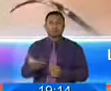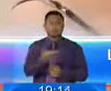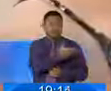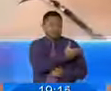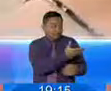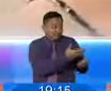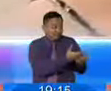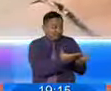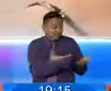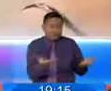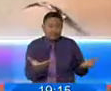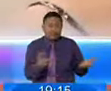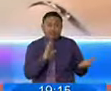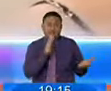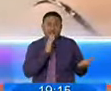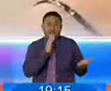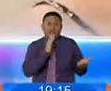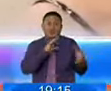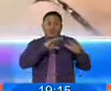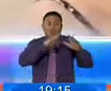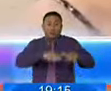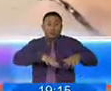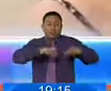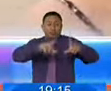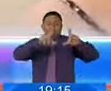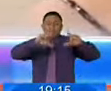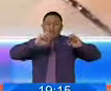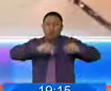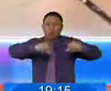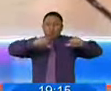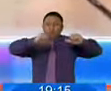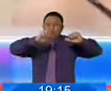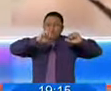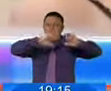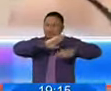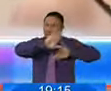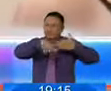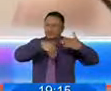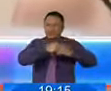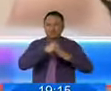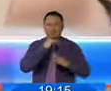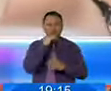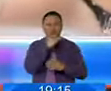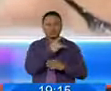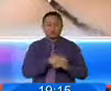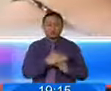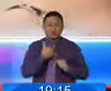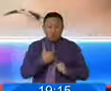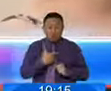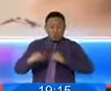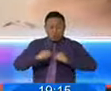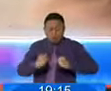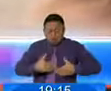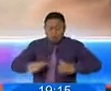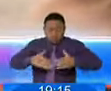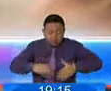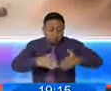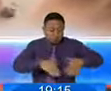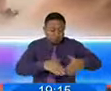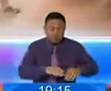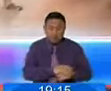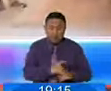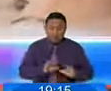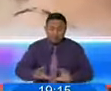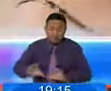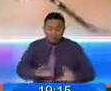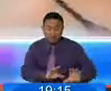pero mire, se nos metió, pero hasta donde, puro lodo todito. Por más que tratemos en lo posible de